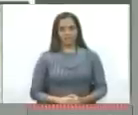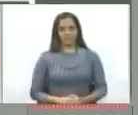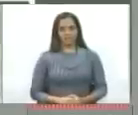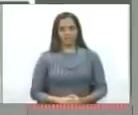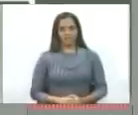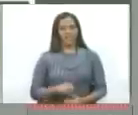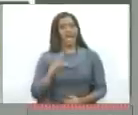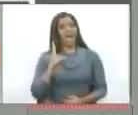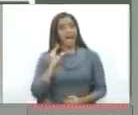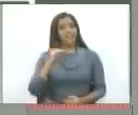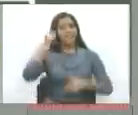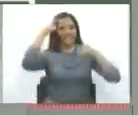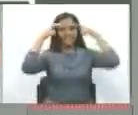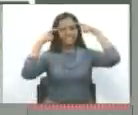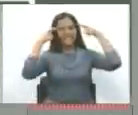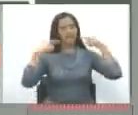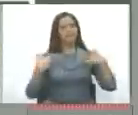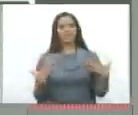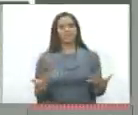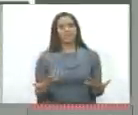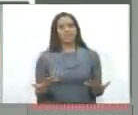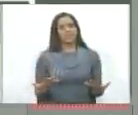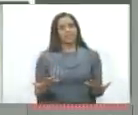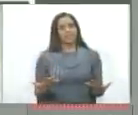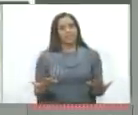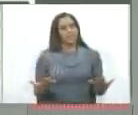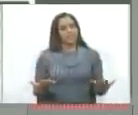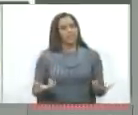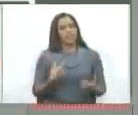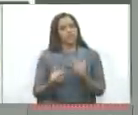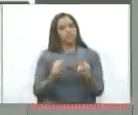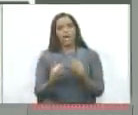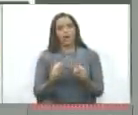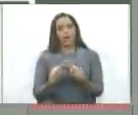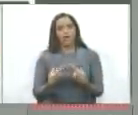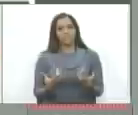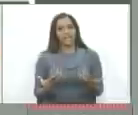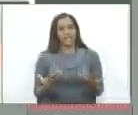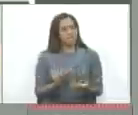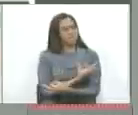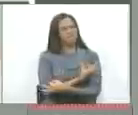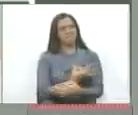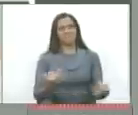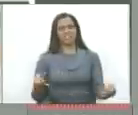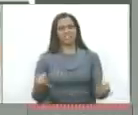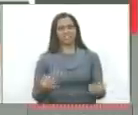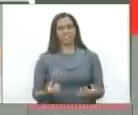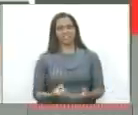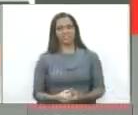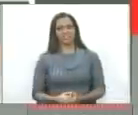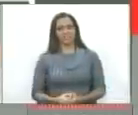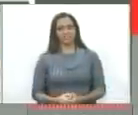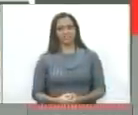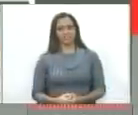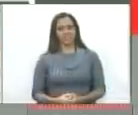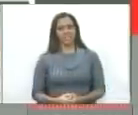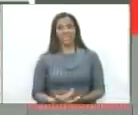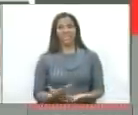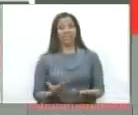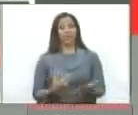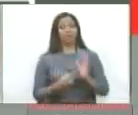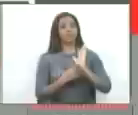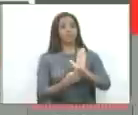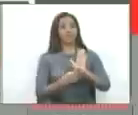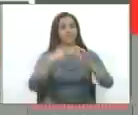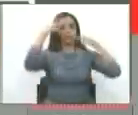Hablar de Chávez, de Hugo Chávez, es para ellos una cosa extraordinaria. Así es. Es un referente, Hugo